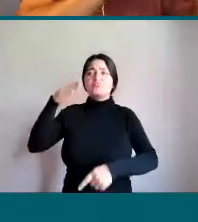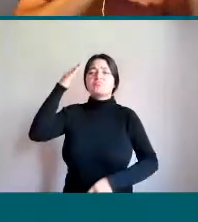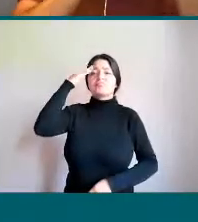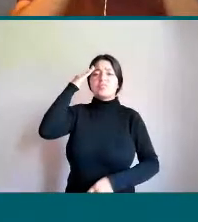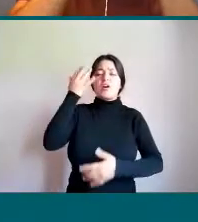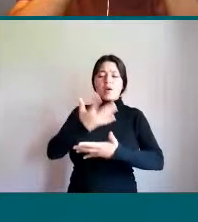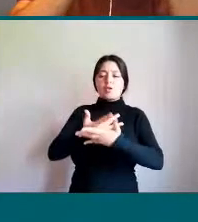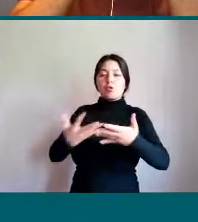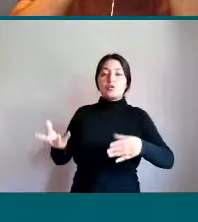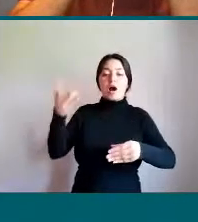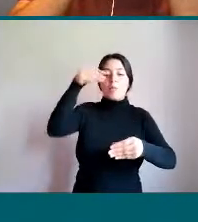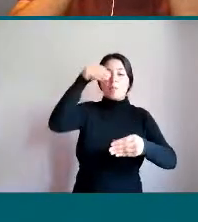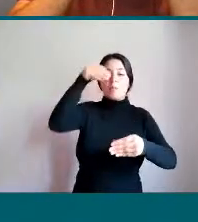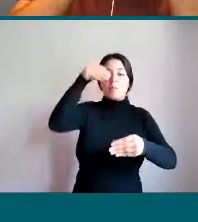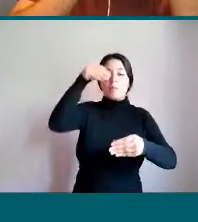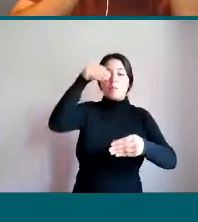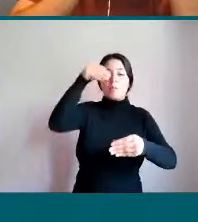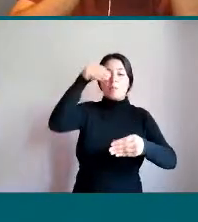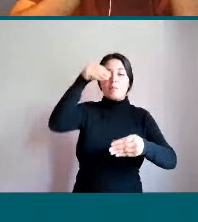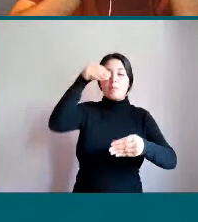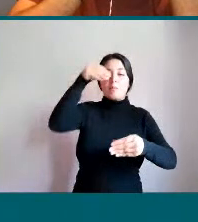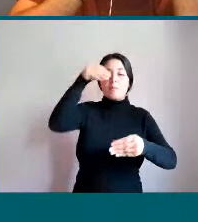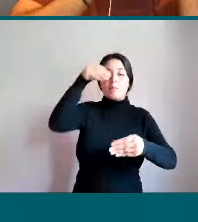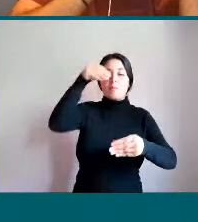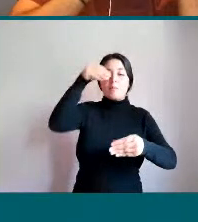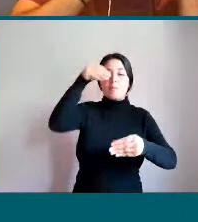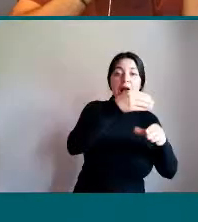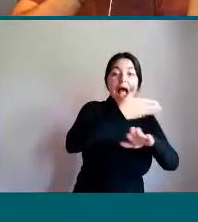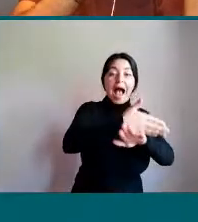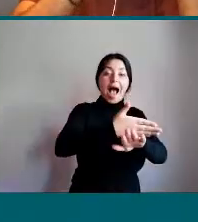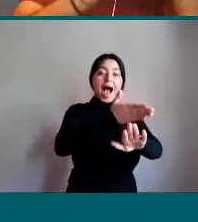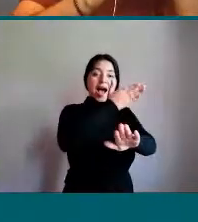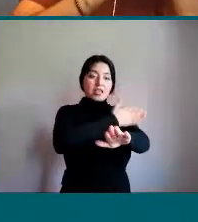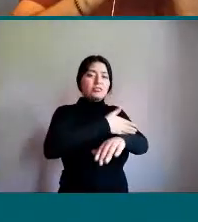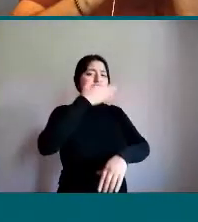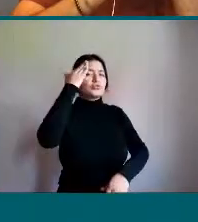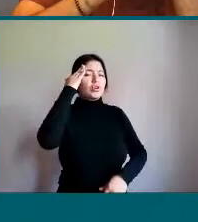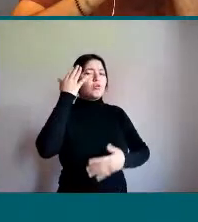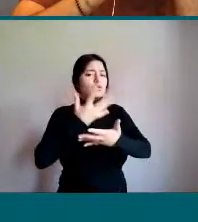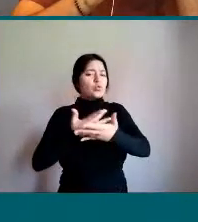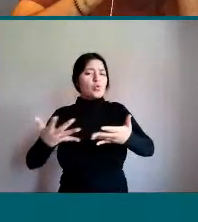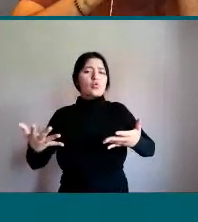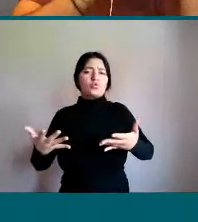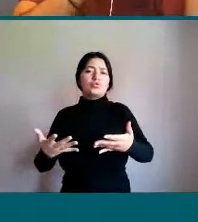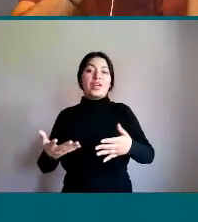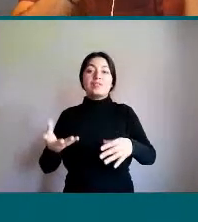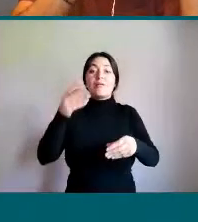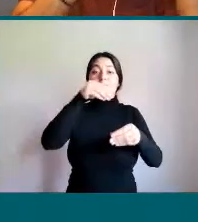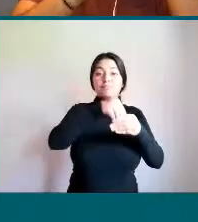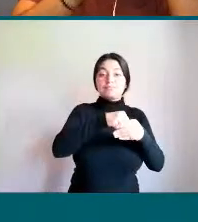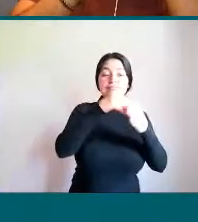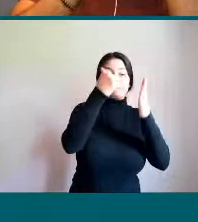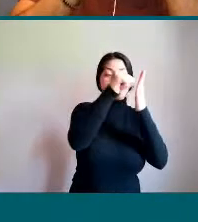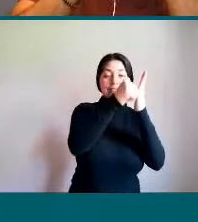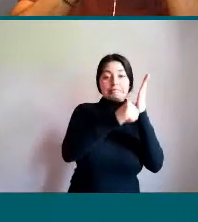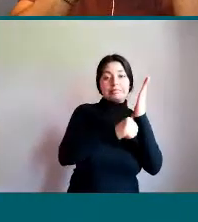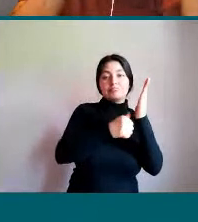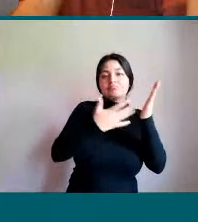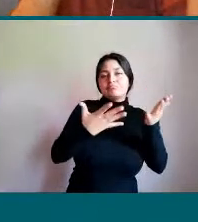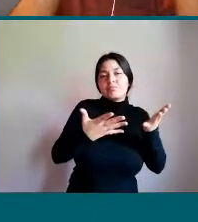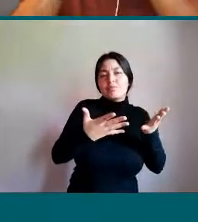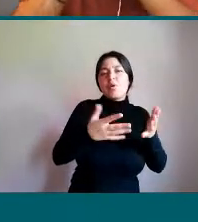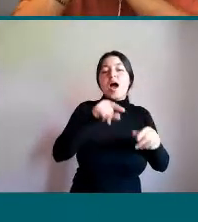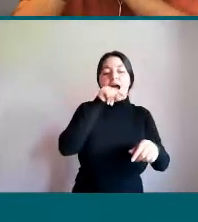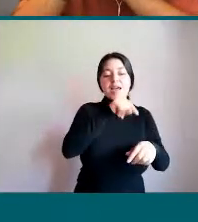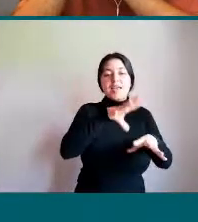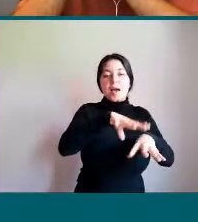tenemos conocimientos previos. Dice que aprender se dan estrategias como pensar, se dan estrategias como entender, se